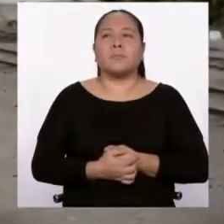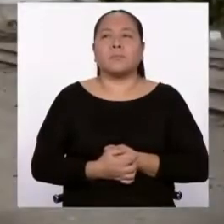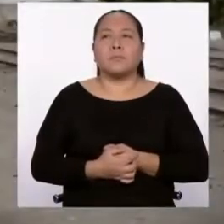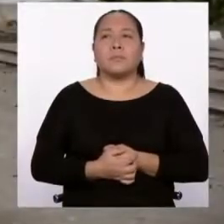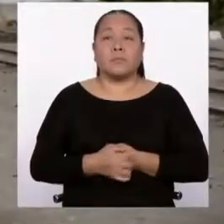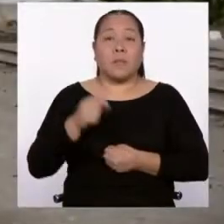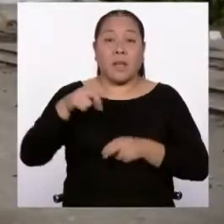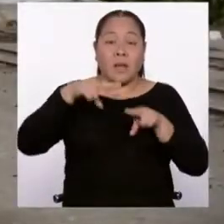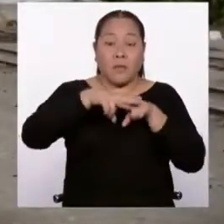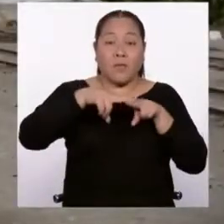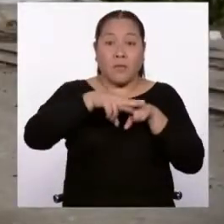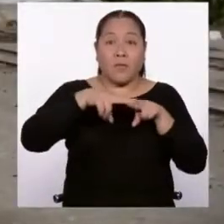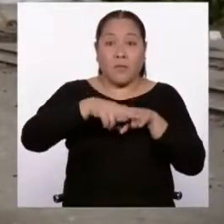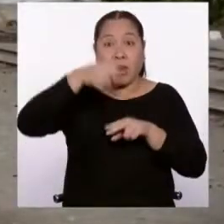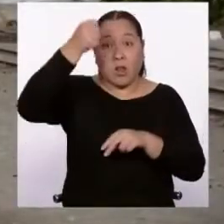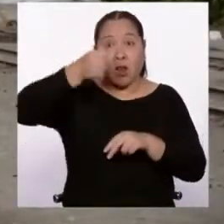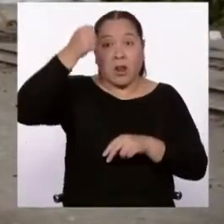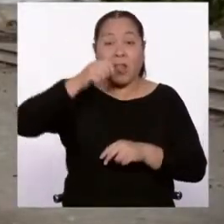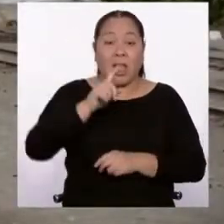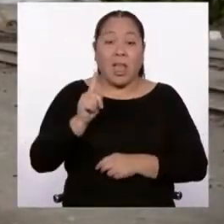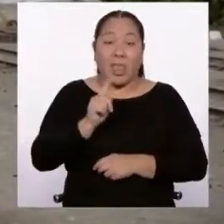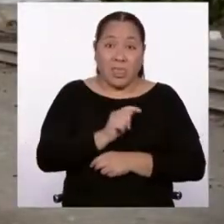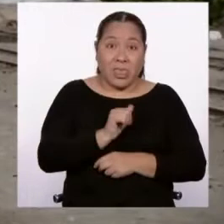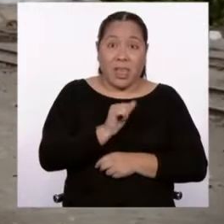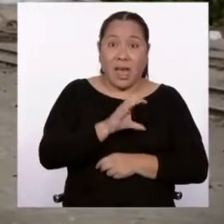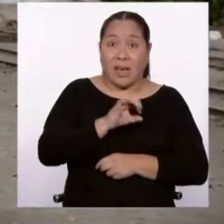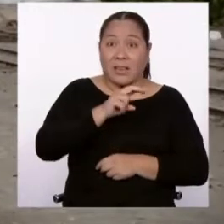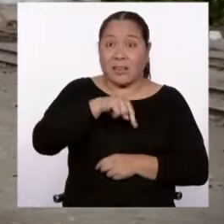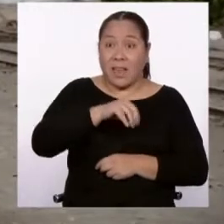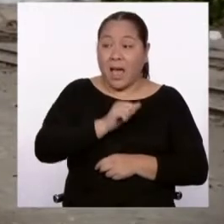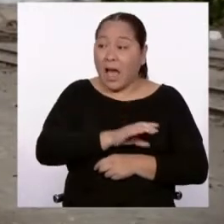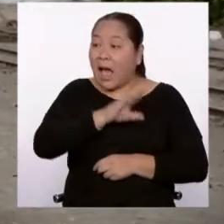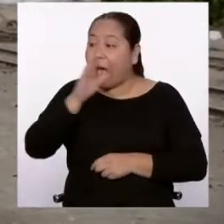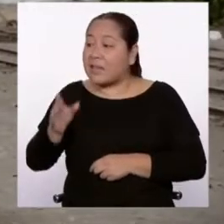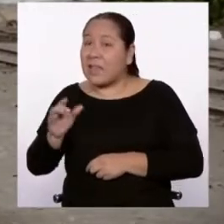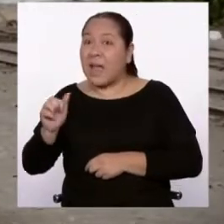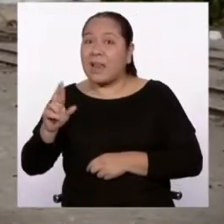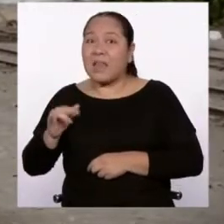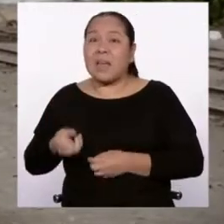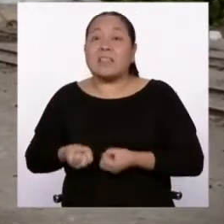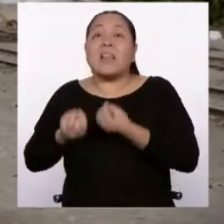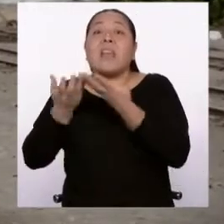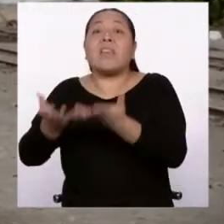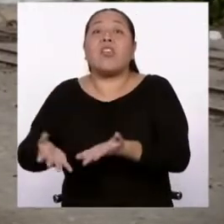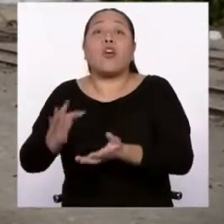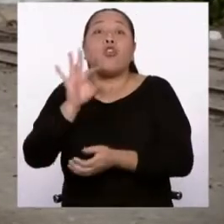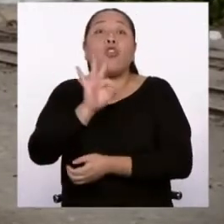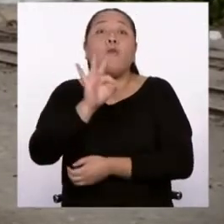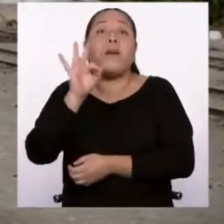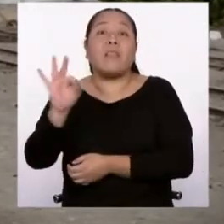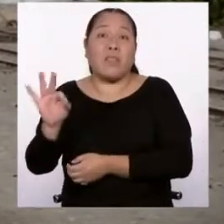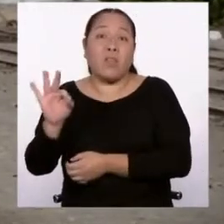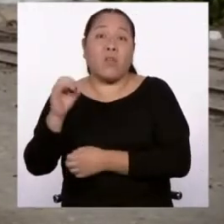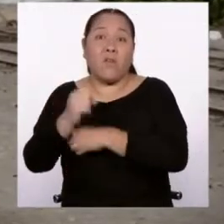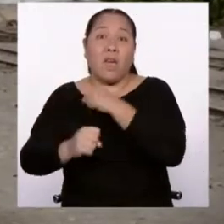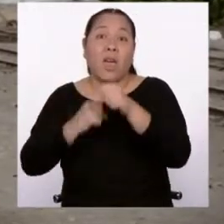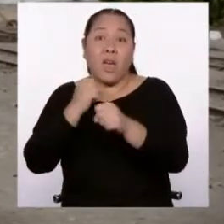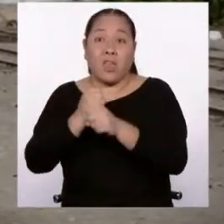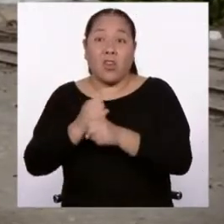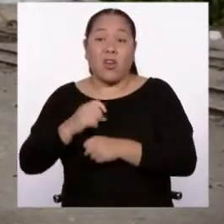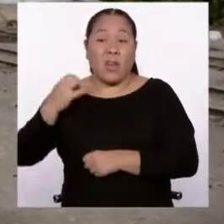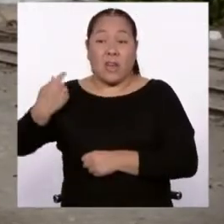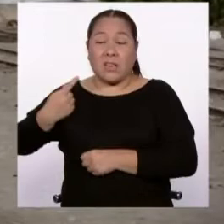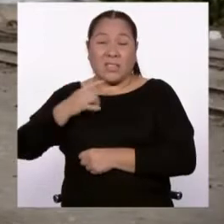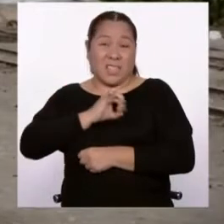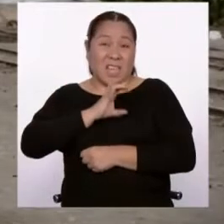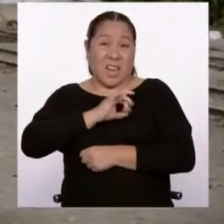El ferrocarril Tacna-Arica fue dado en concesión por 99 años. Cuando los chilenos ocuparon Tacna y Arica, este